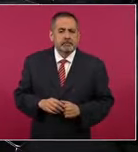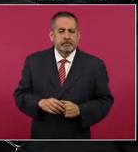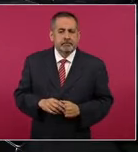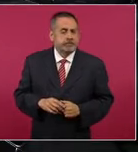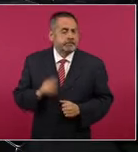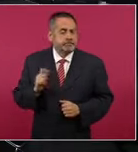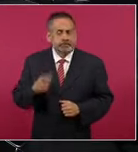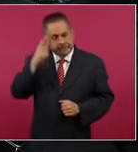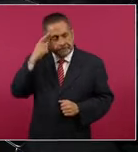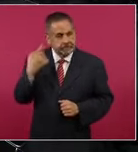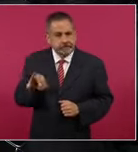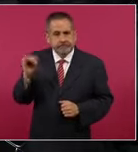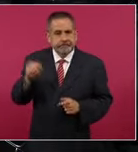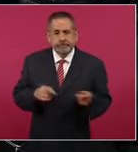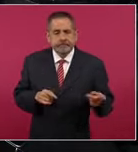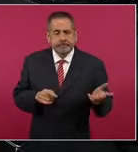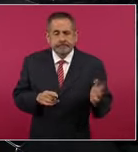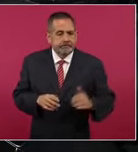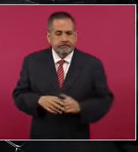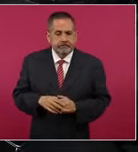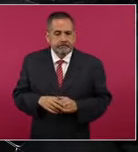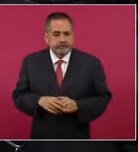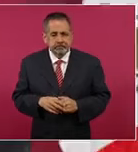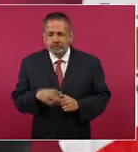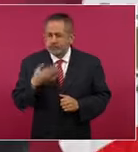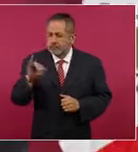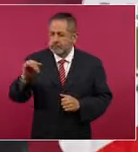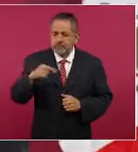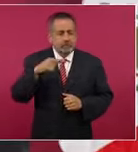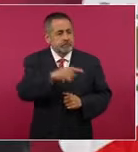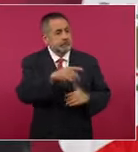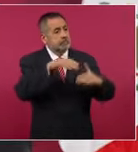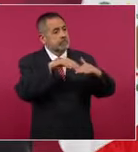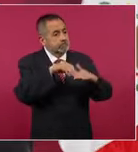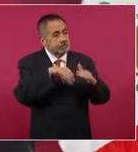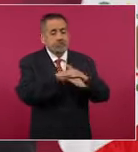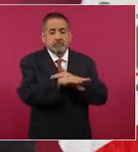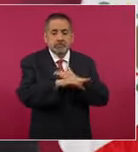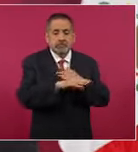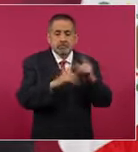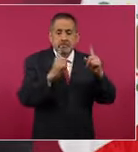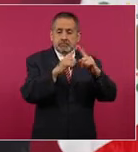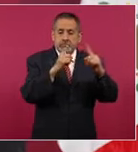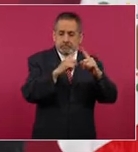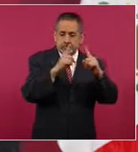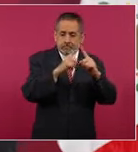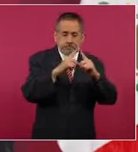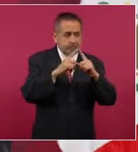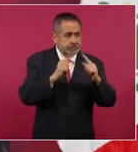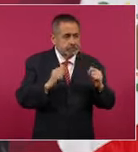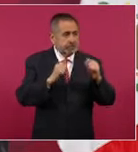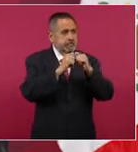es que van a los templos, van a las iglesias